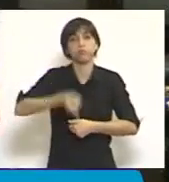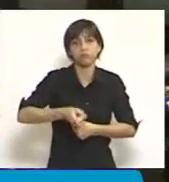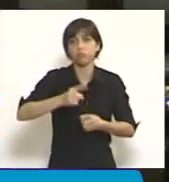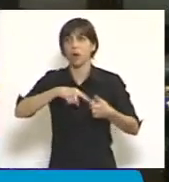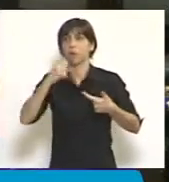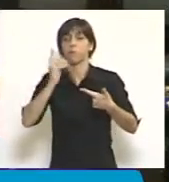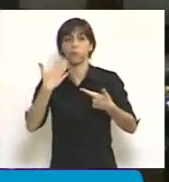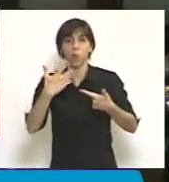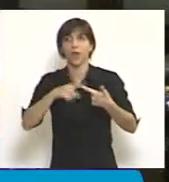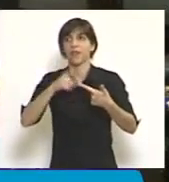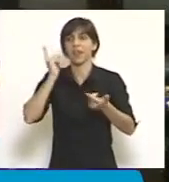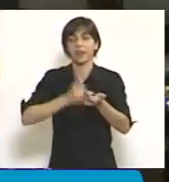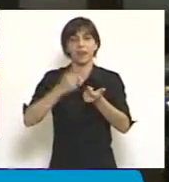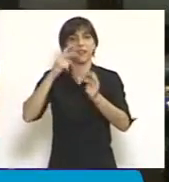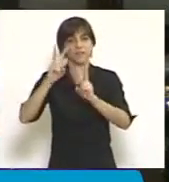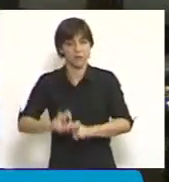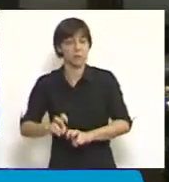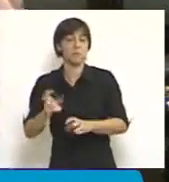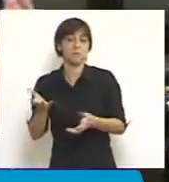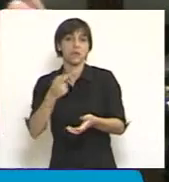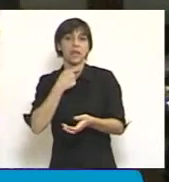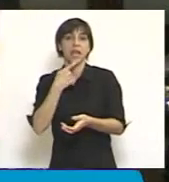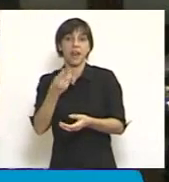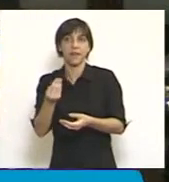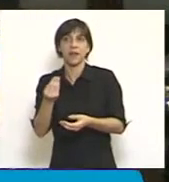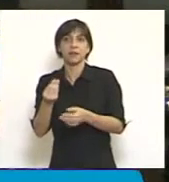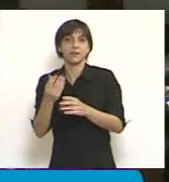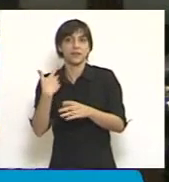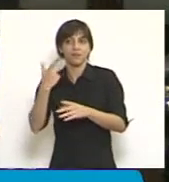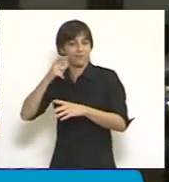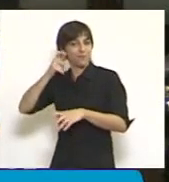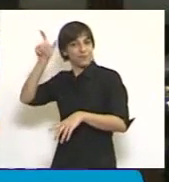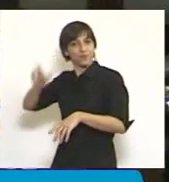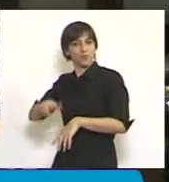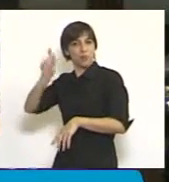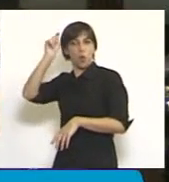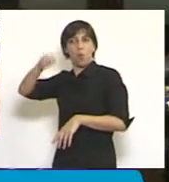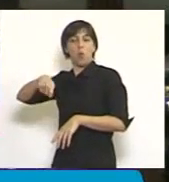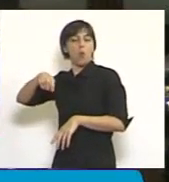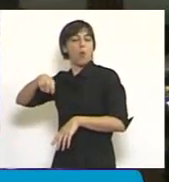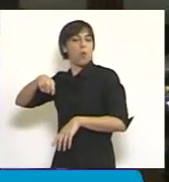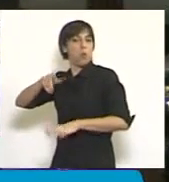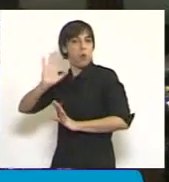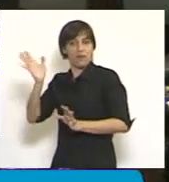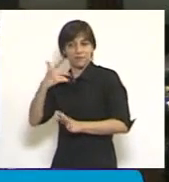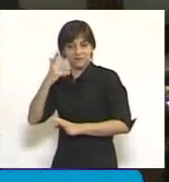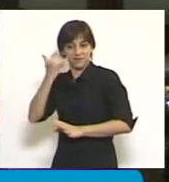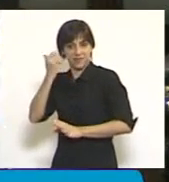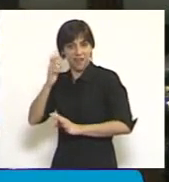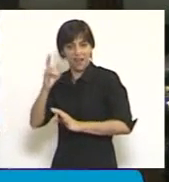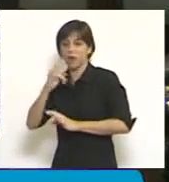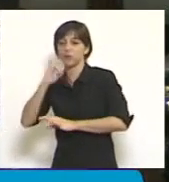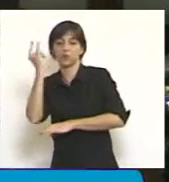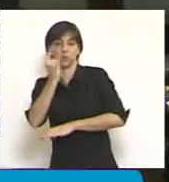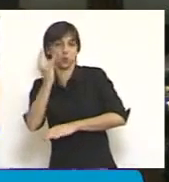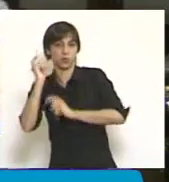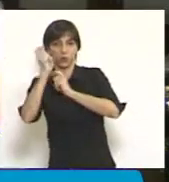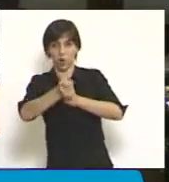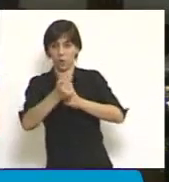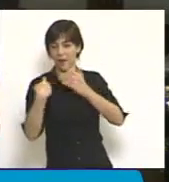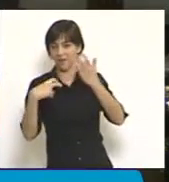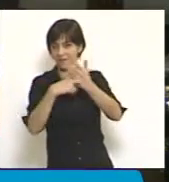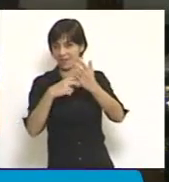de la reforma procesal penal y a partir del hecho de que los fiscales van a ser los titulares de la acción pública, van a ser los